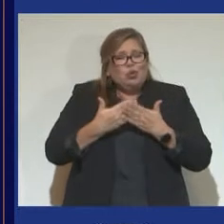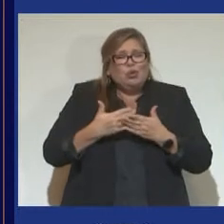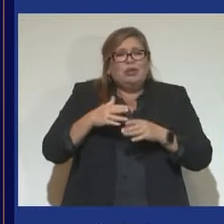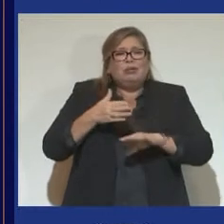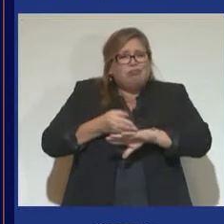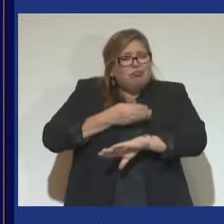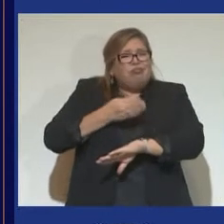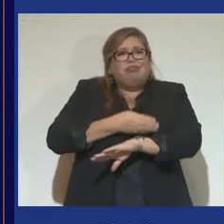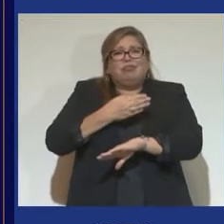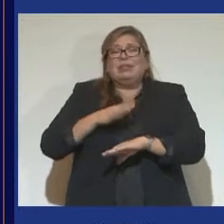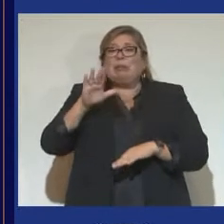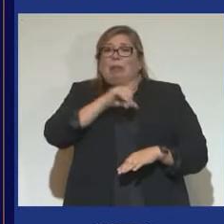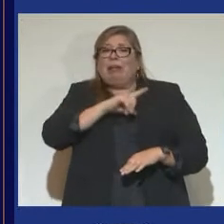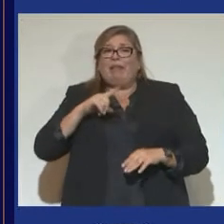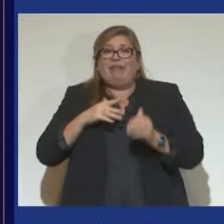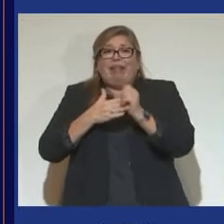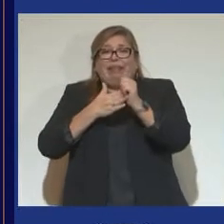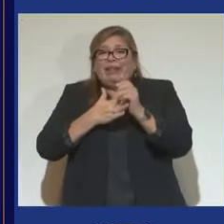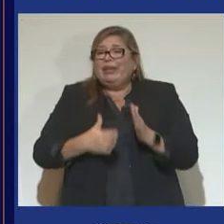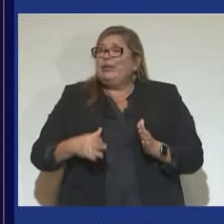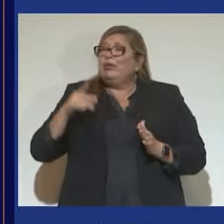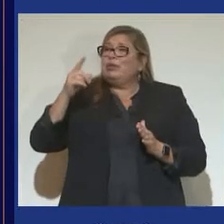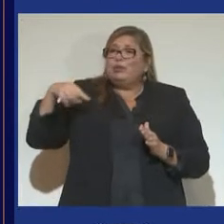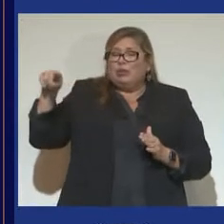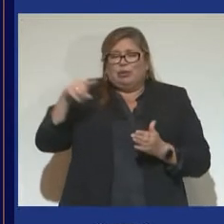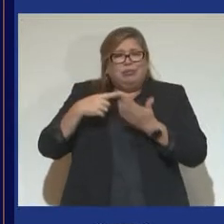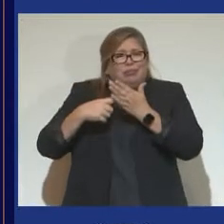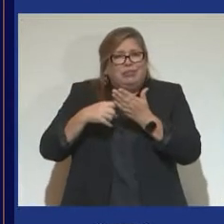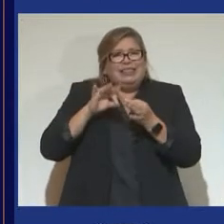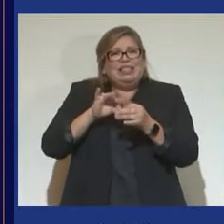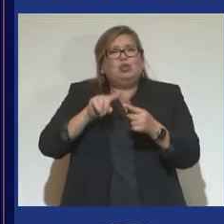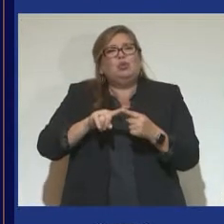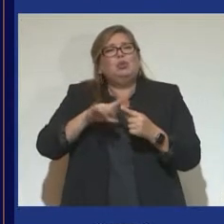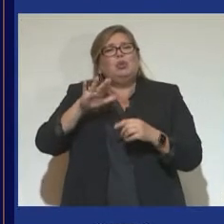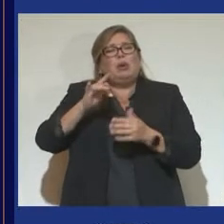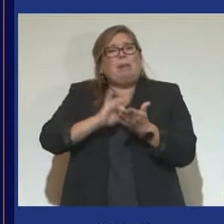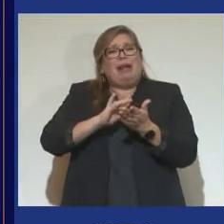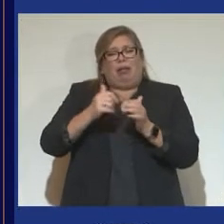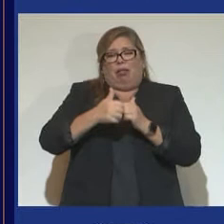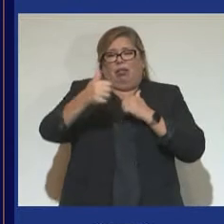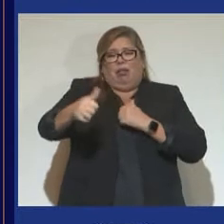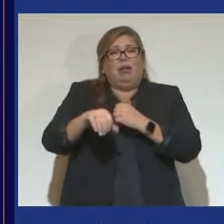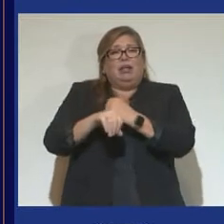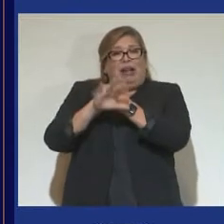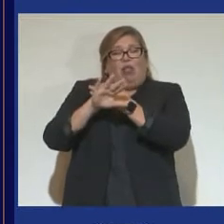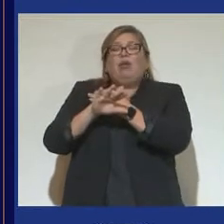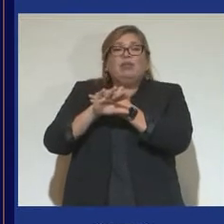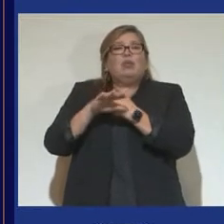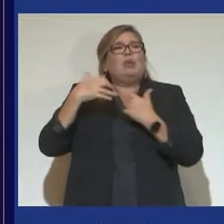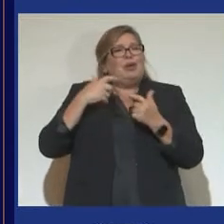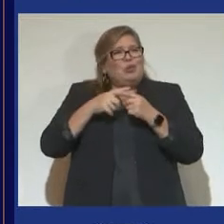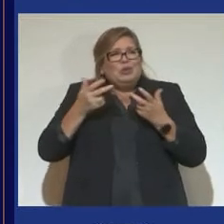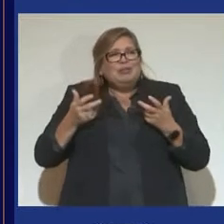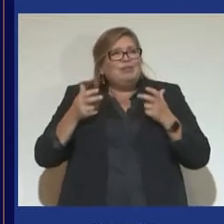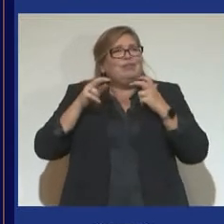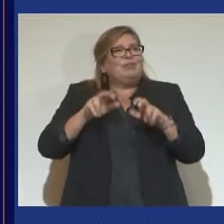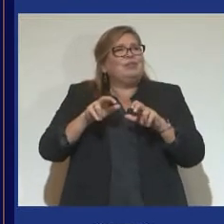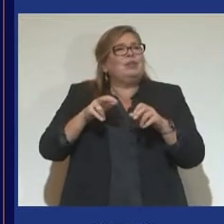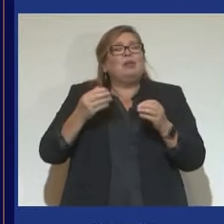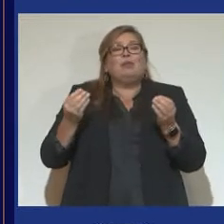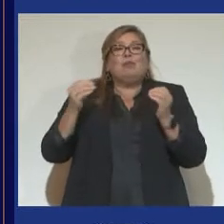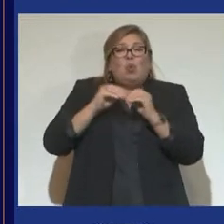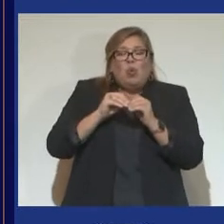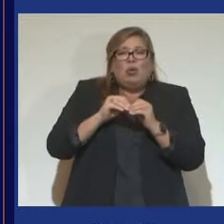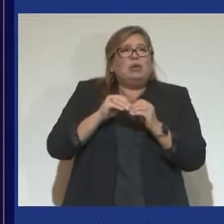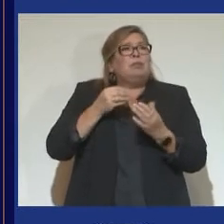hemos hecho mucho trabajo con los líderes de la legislatura y creemos queremos añadir 94.8 millones de